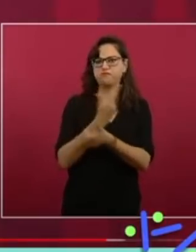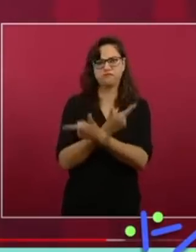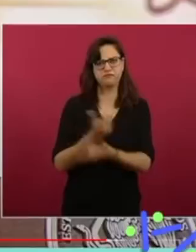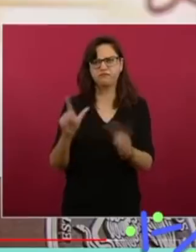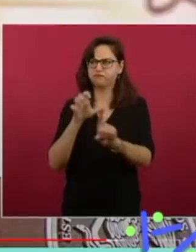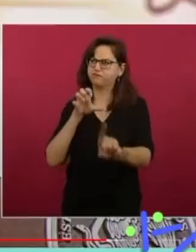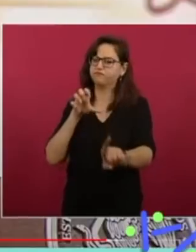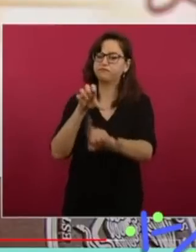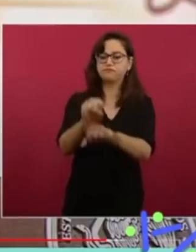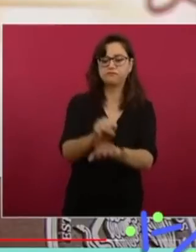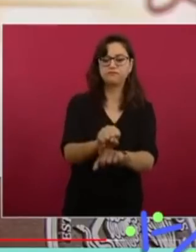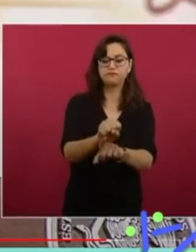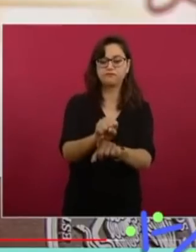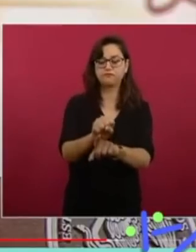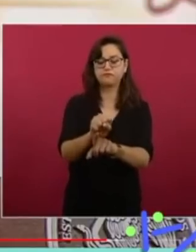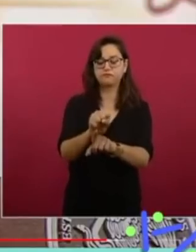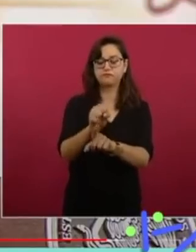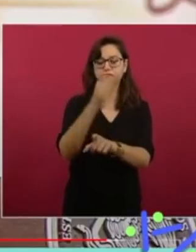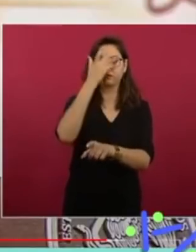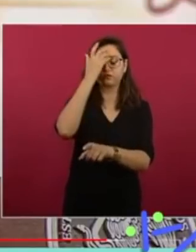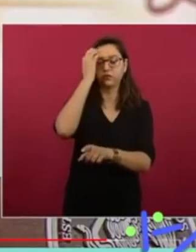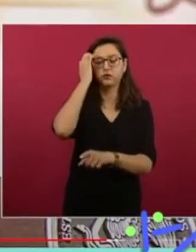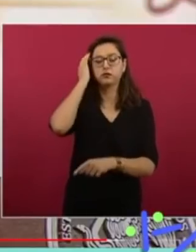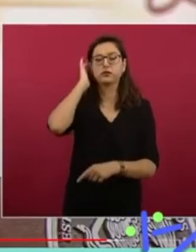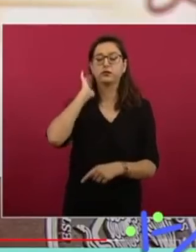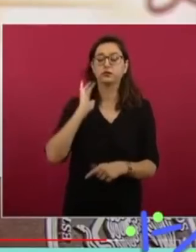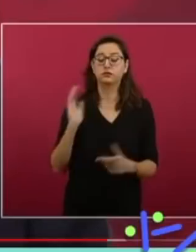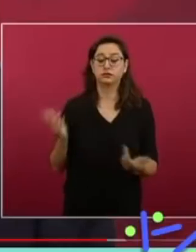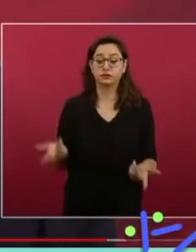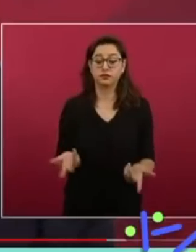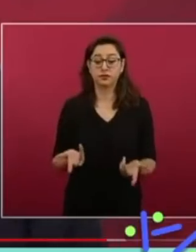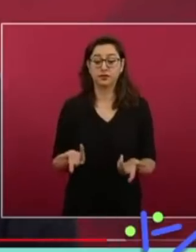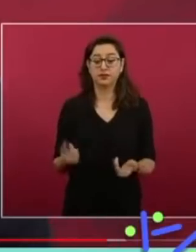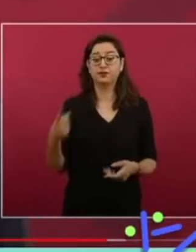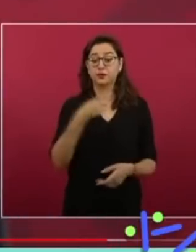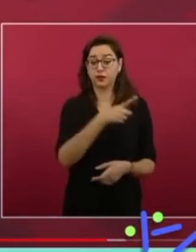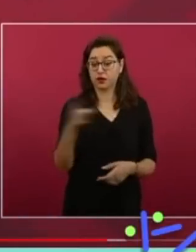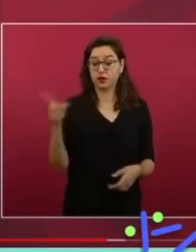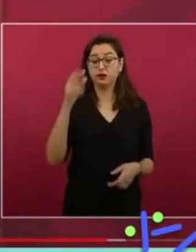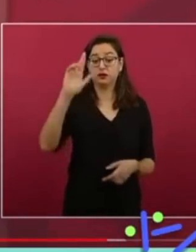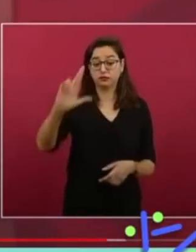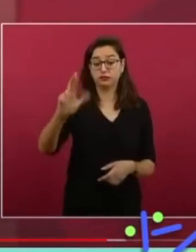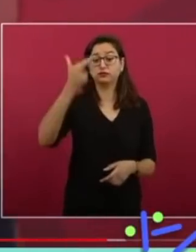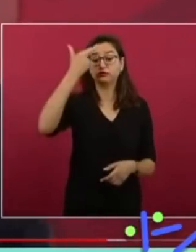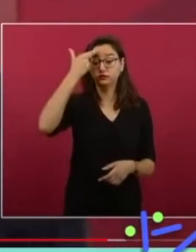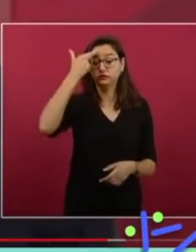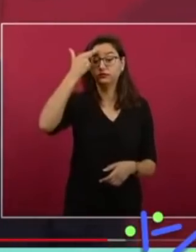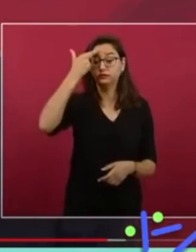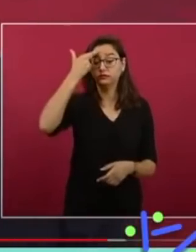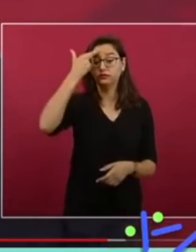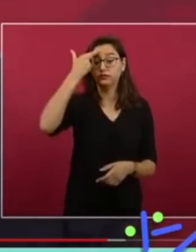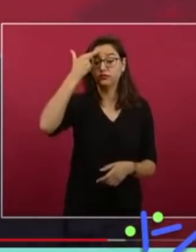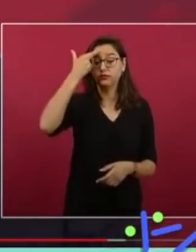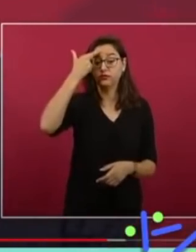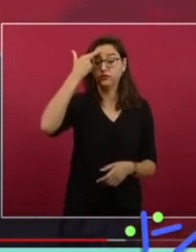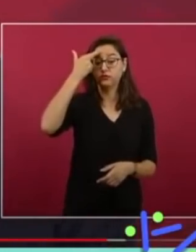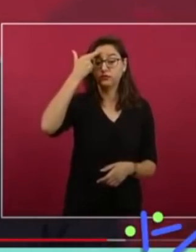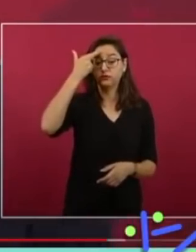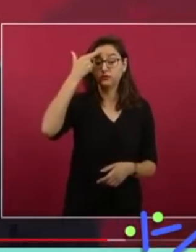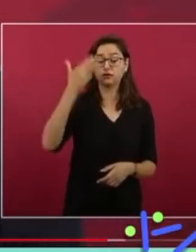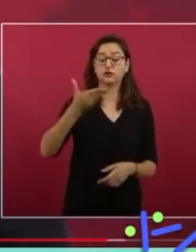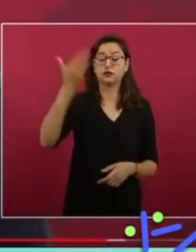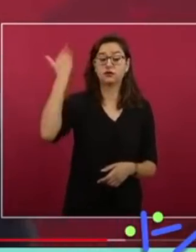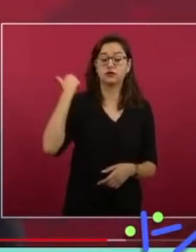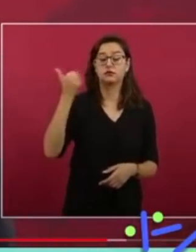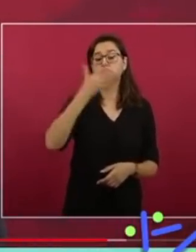que no olviden. pues ahora sí que preferible morir de pie que vivir arrodillado cientos de